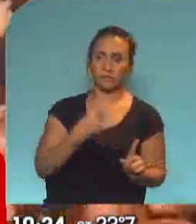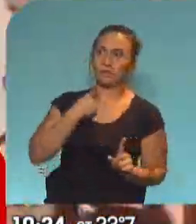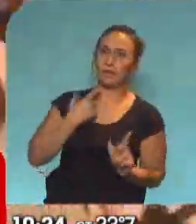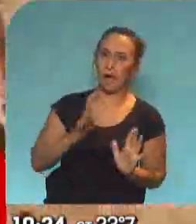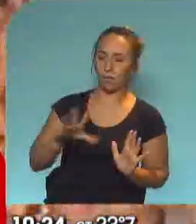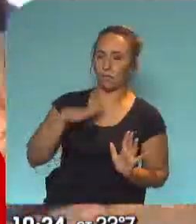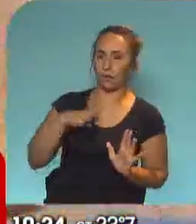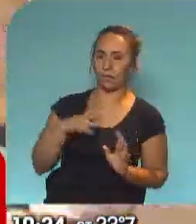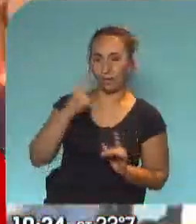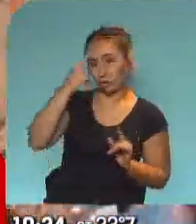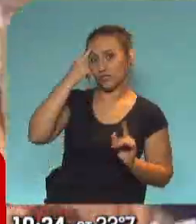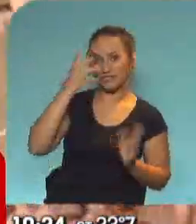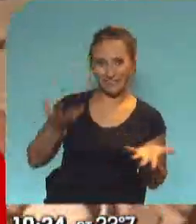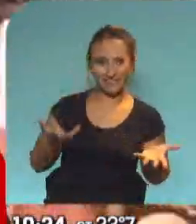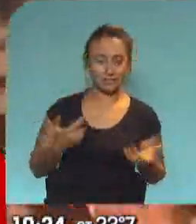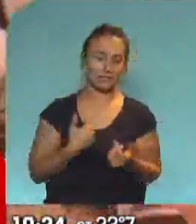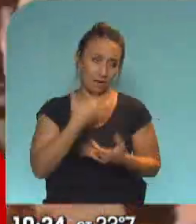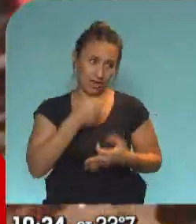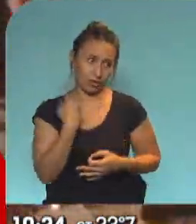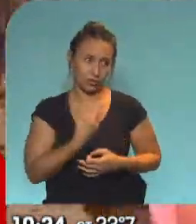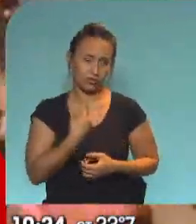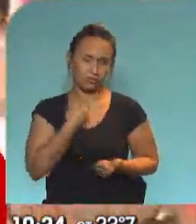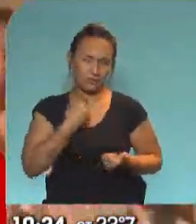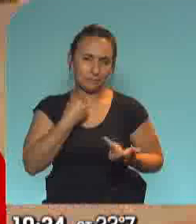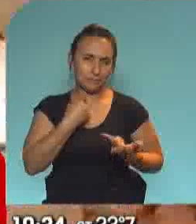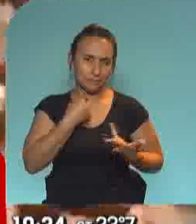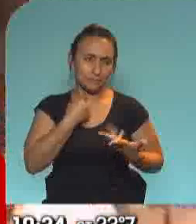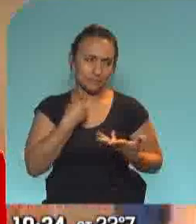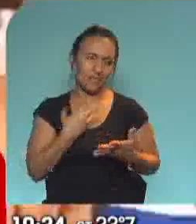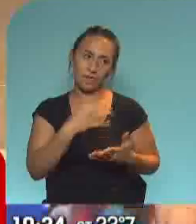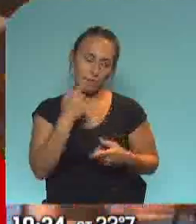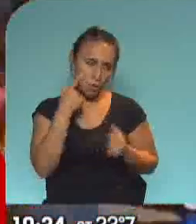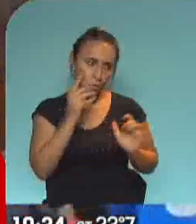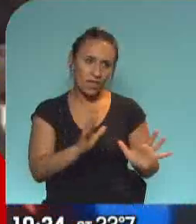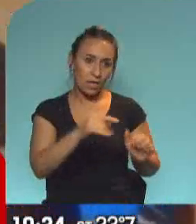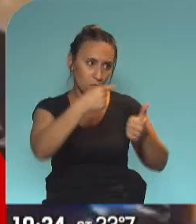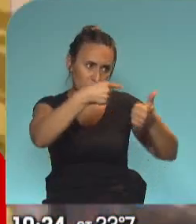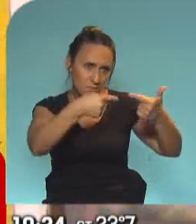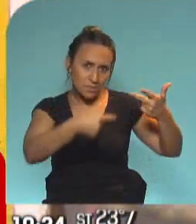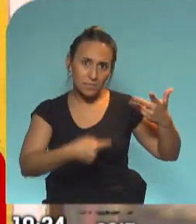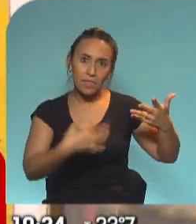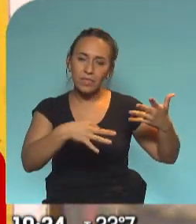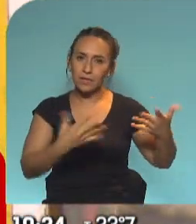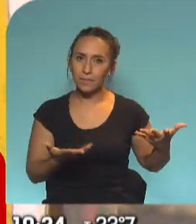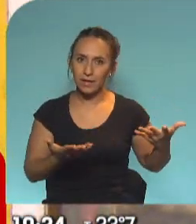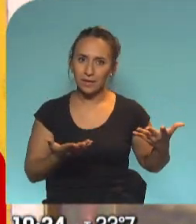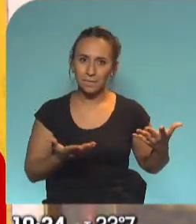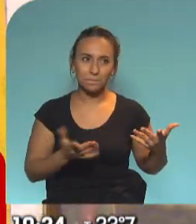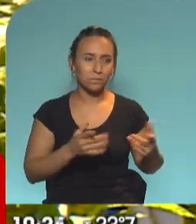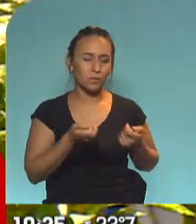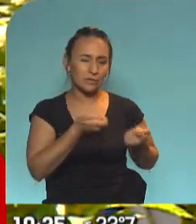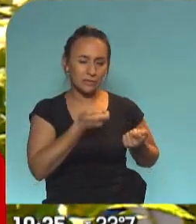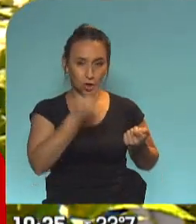y realmente estamos haciendo una macana tras la otra. Deberíamos cuidar esto, deberíamos cuidar lo otro, deberíamos hacer esto. Yo creo que tenemos